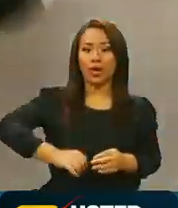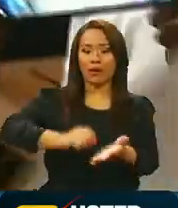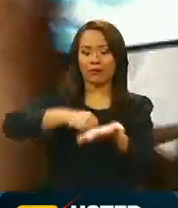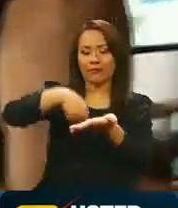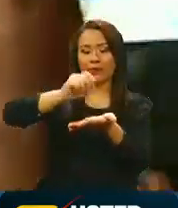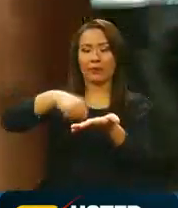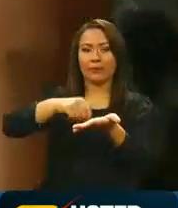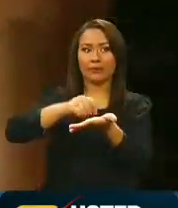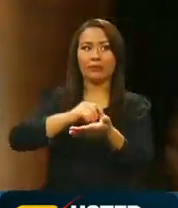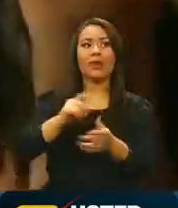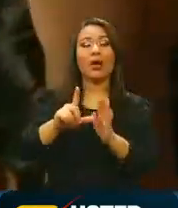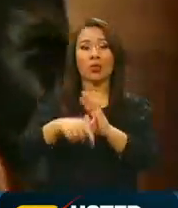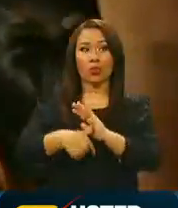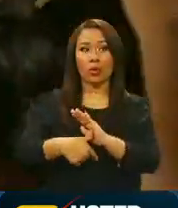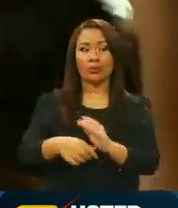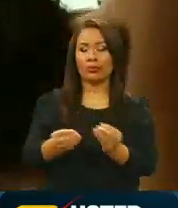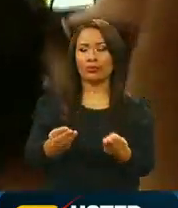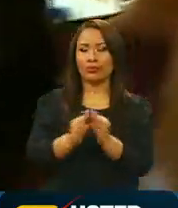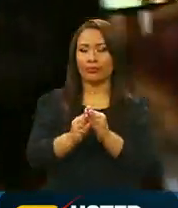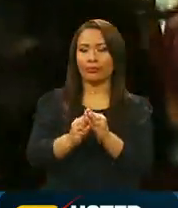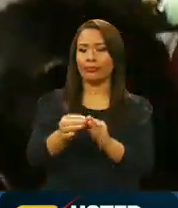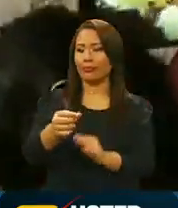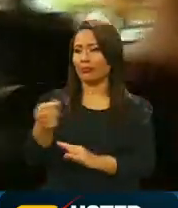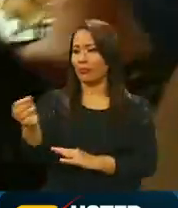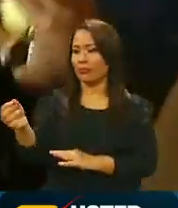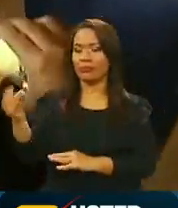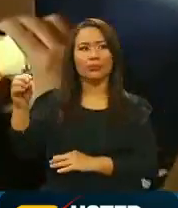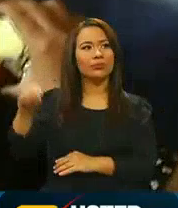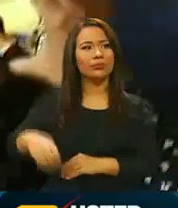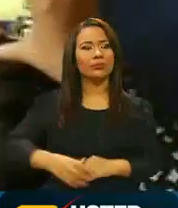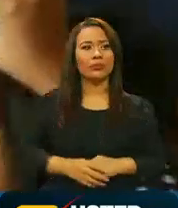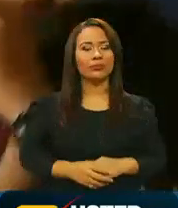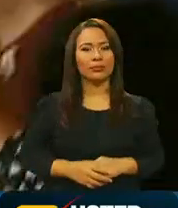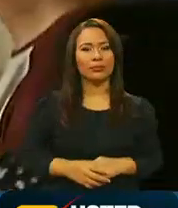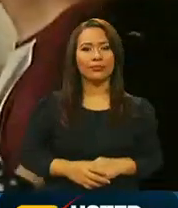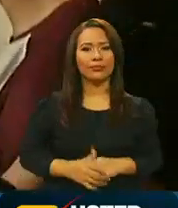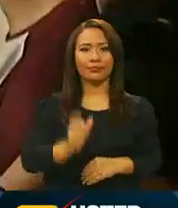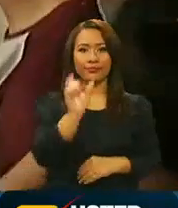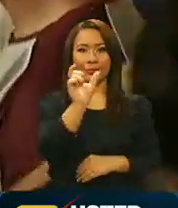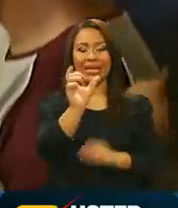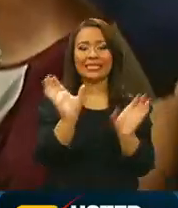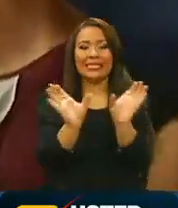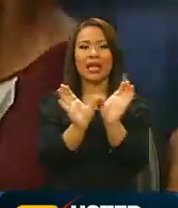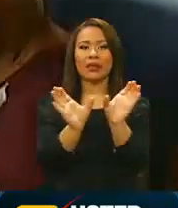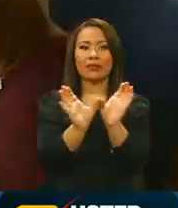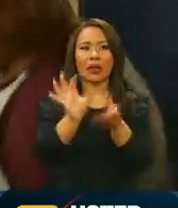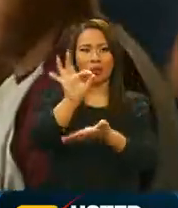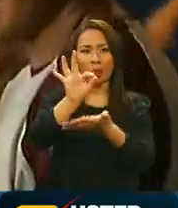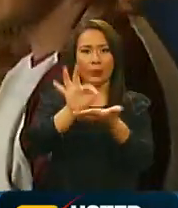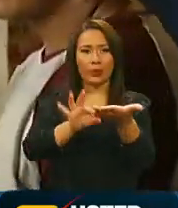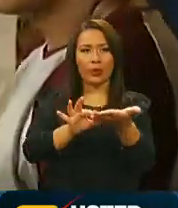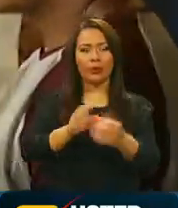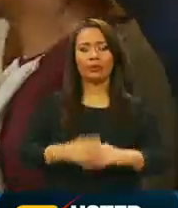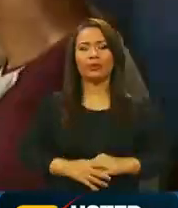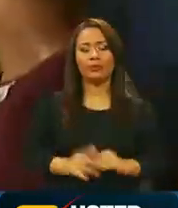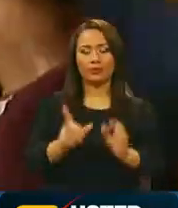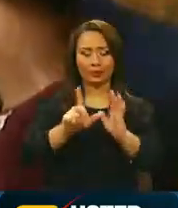firmarlo e inmediatamente pues que le entreguen justamente la papeleta para que pueda